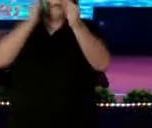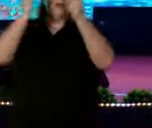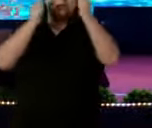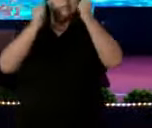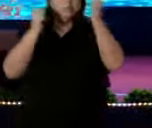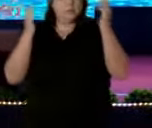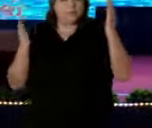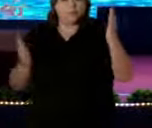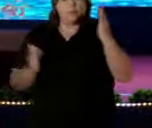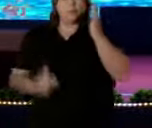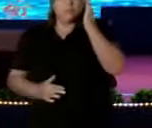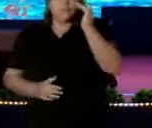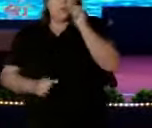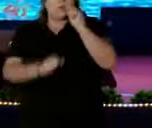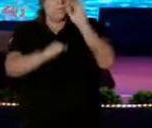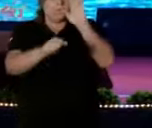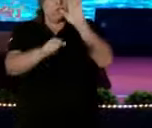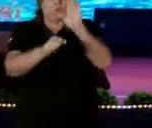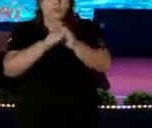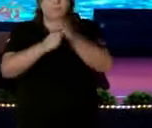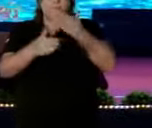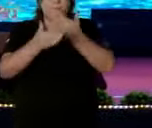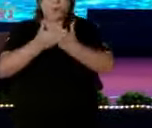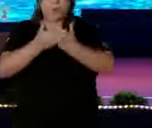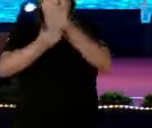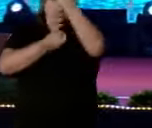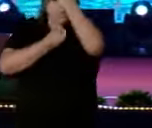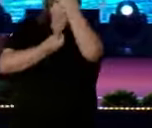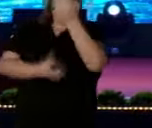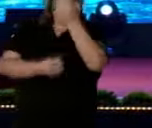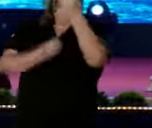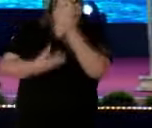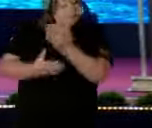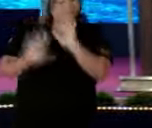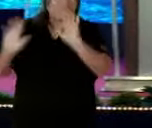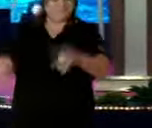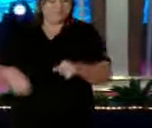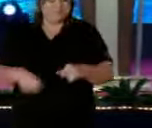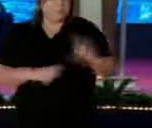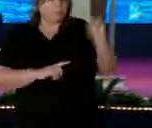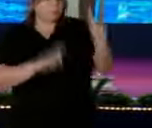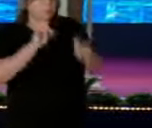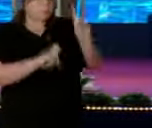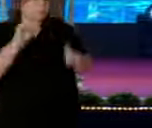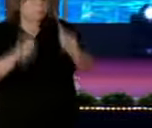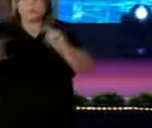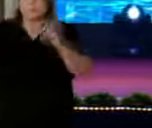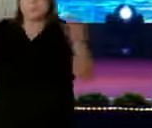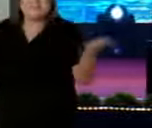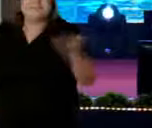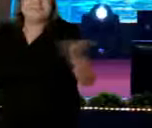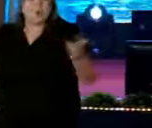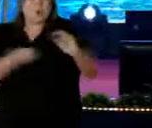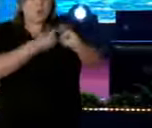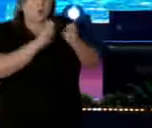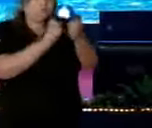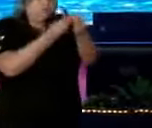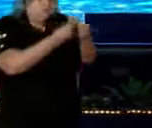Esa es la promesa de las buenas noticias. O sea, ellos le están preguntando y procurando cómo resolvemos qué